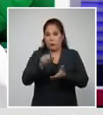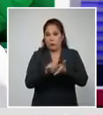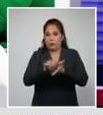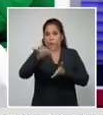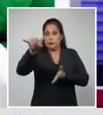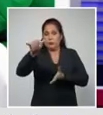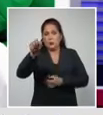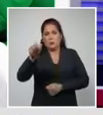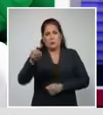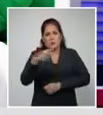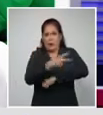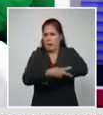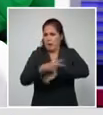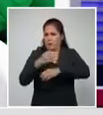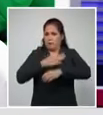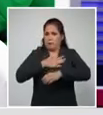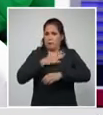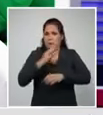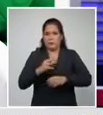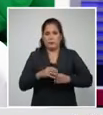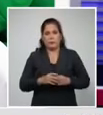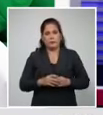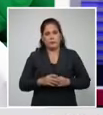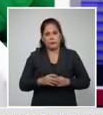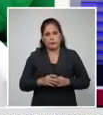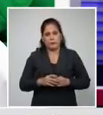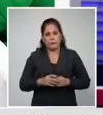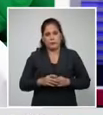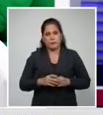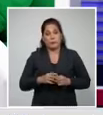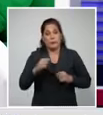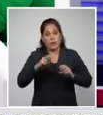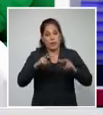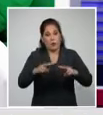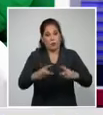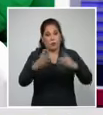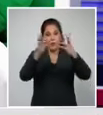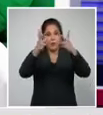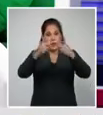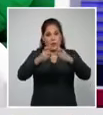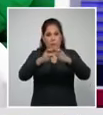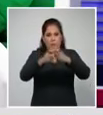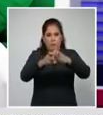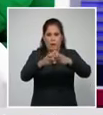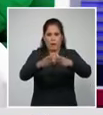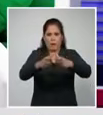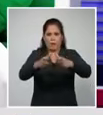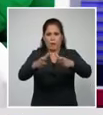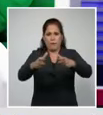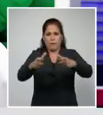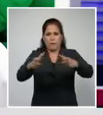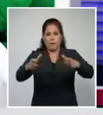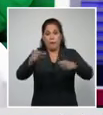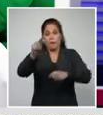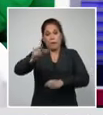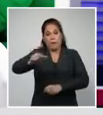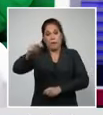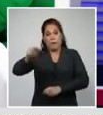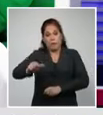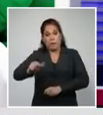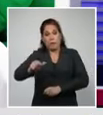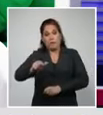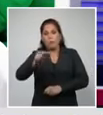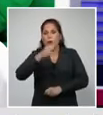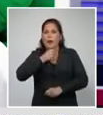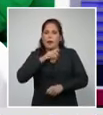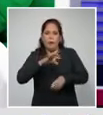sus países y nuevamente una cifra muy elevada de personas, de